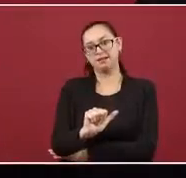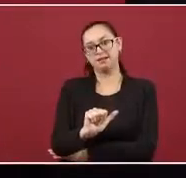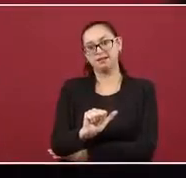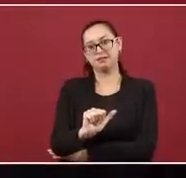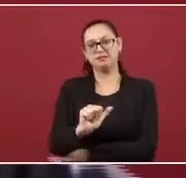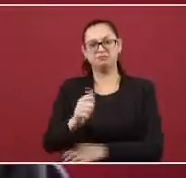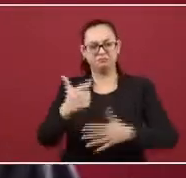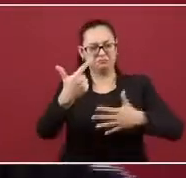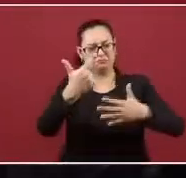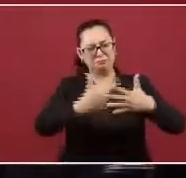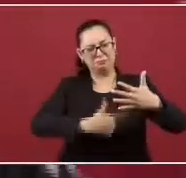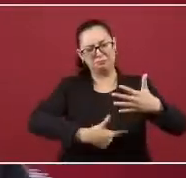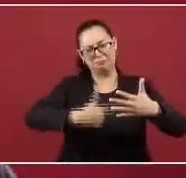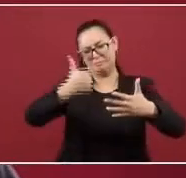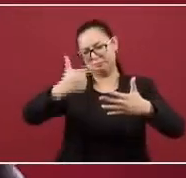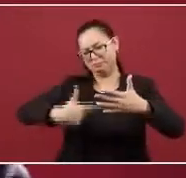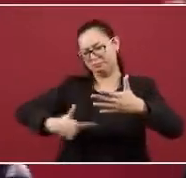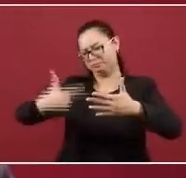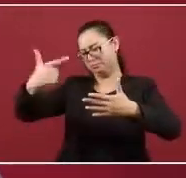eran listados